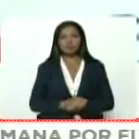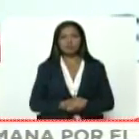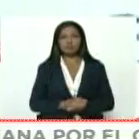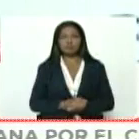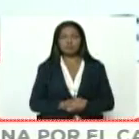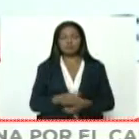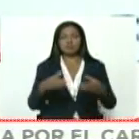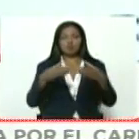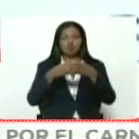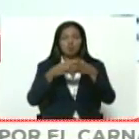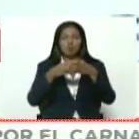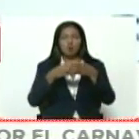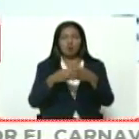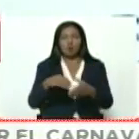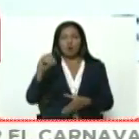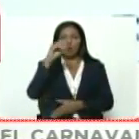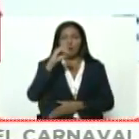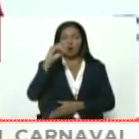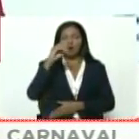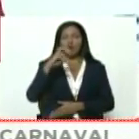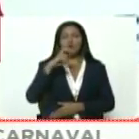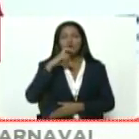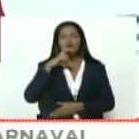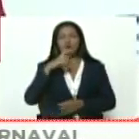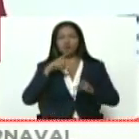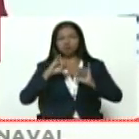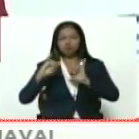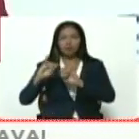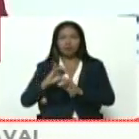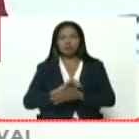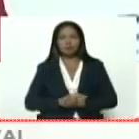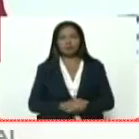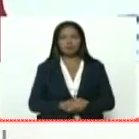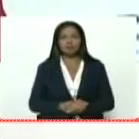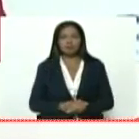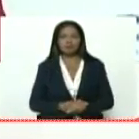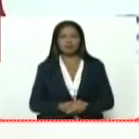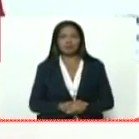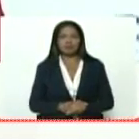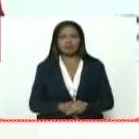generación O, generación de oro.